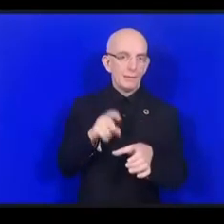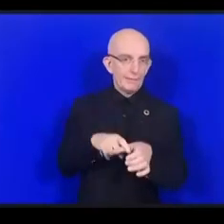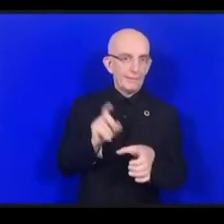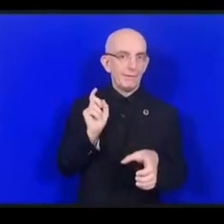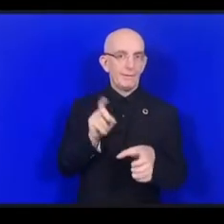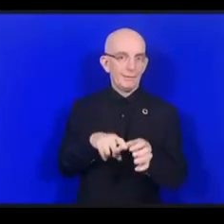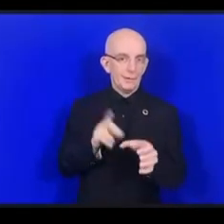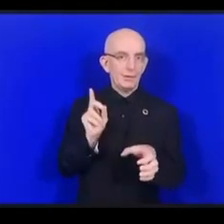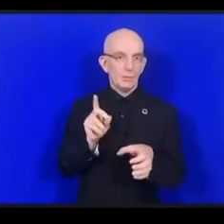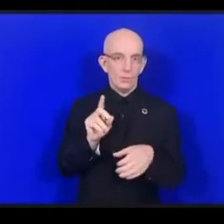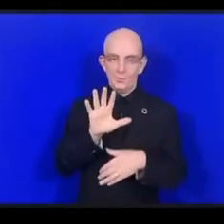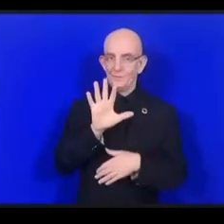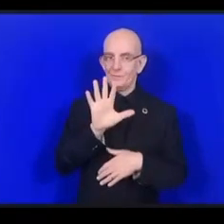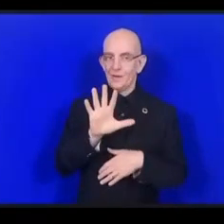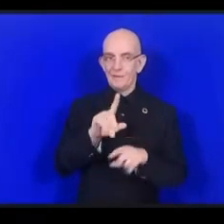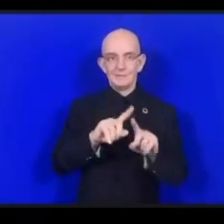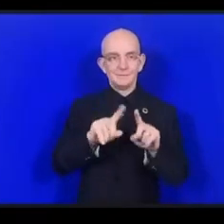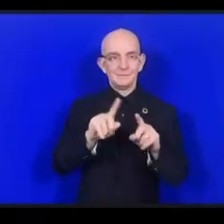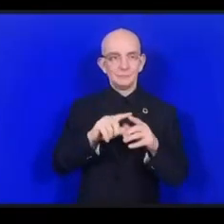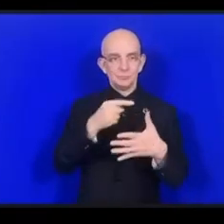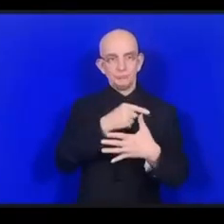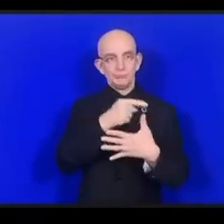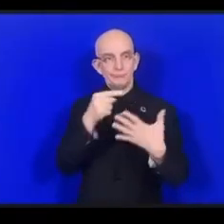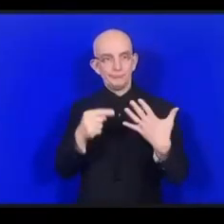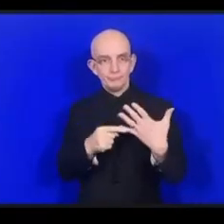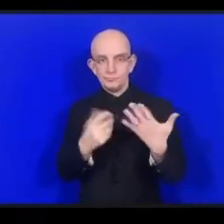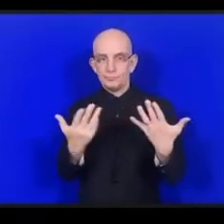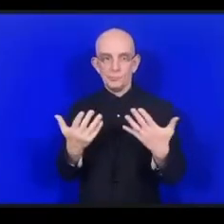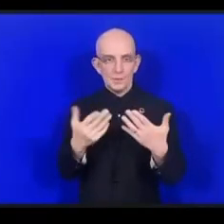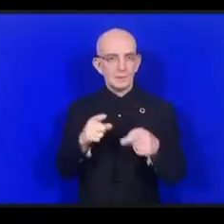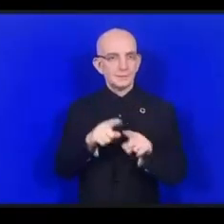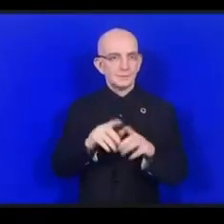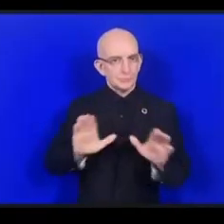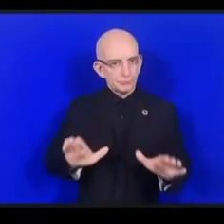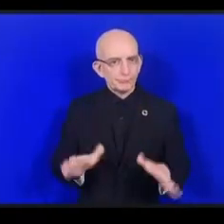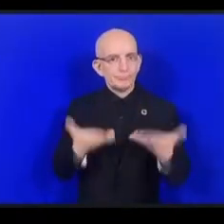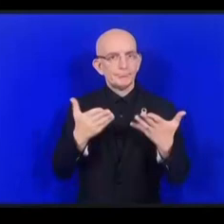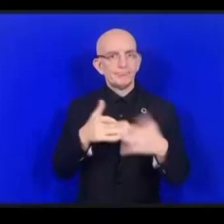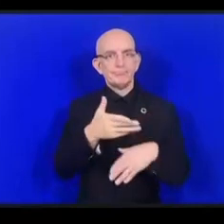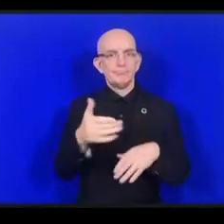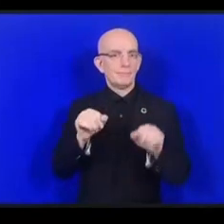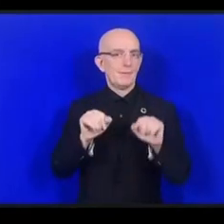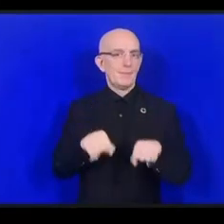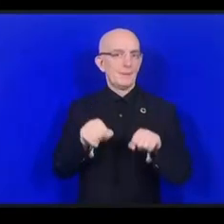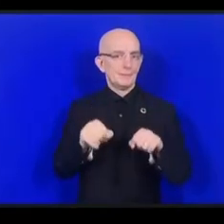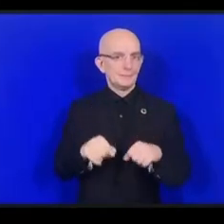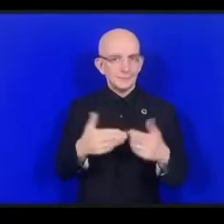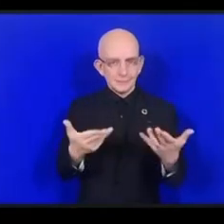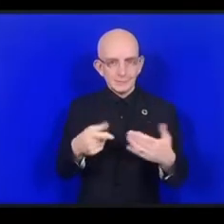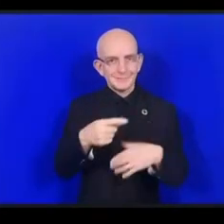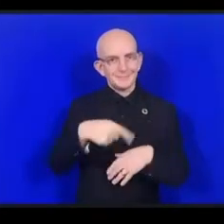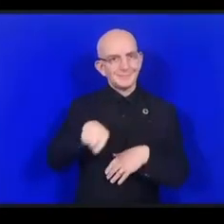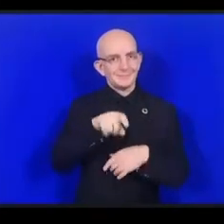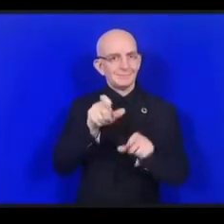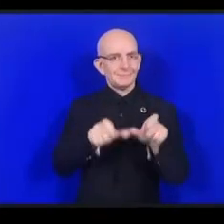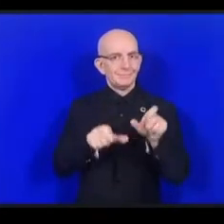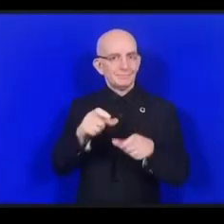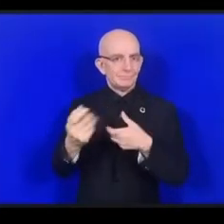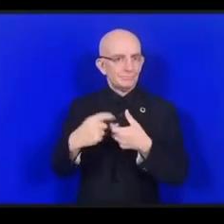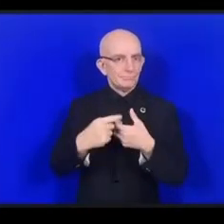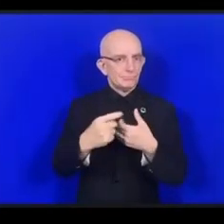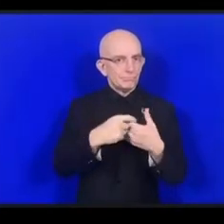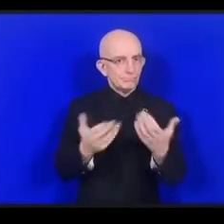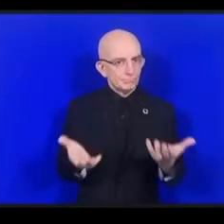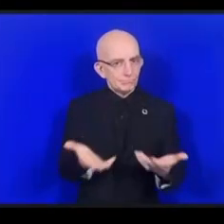partes interesadas clave se trata de construir una política de apoyo acceso de